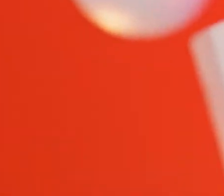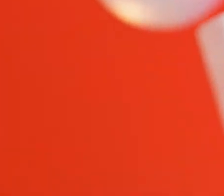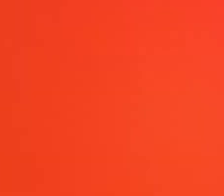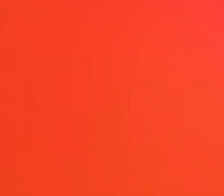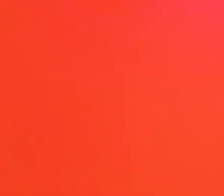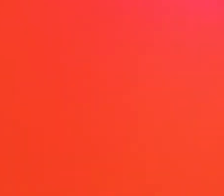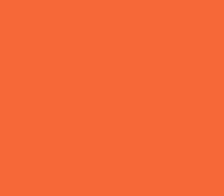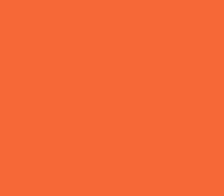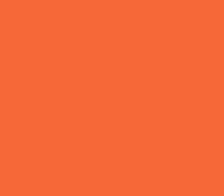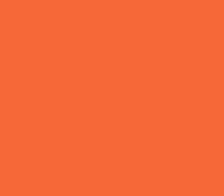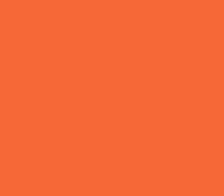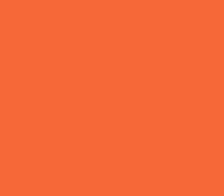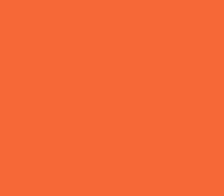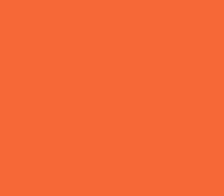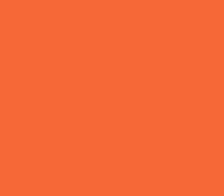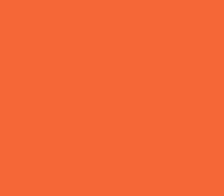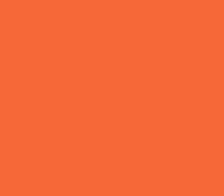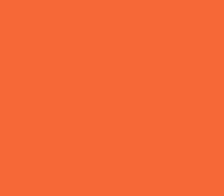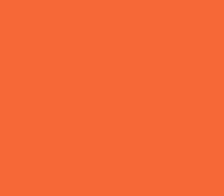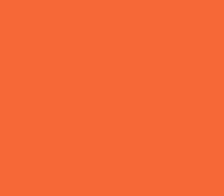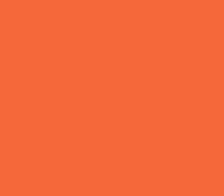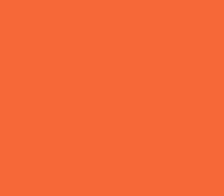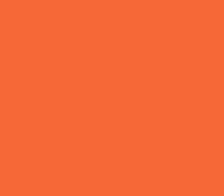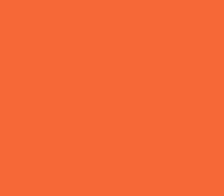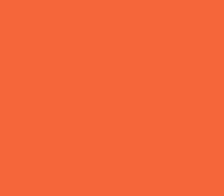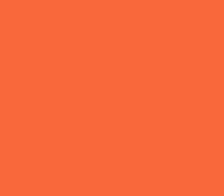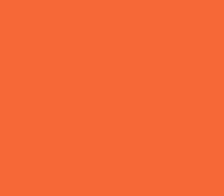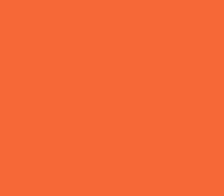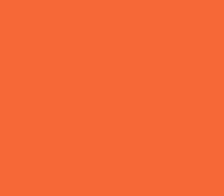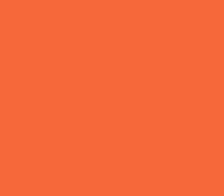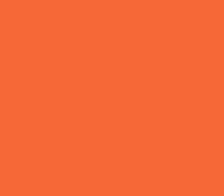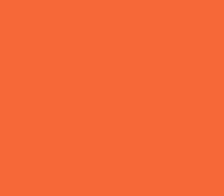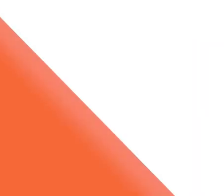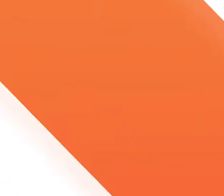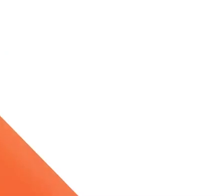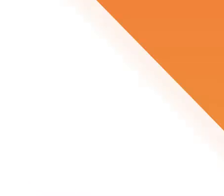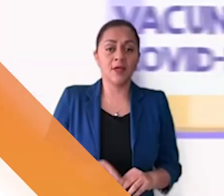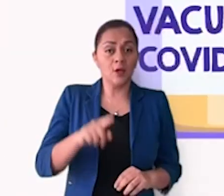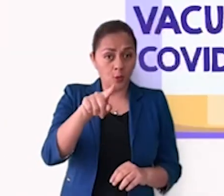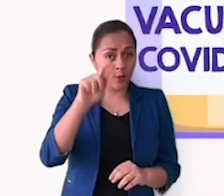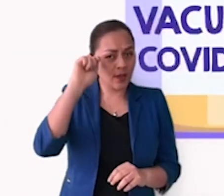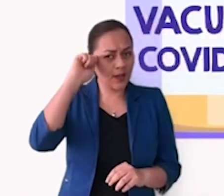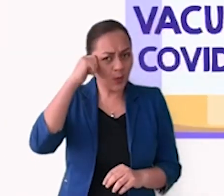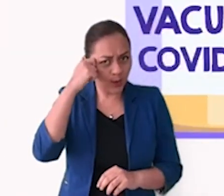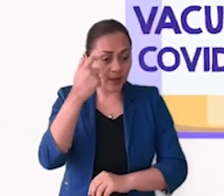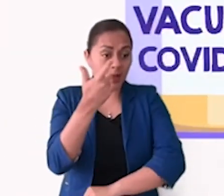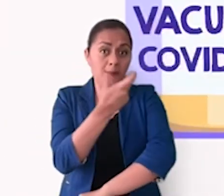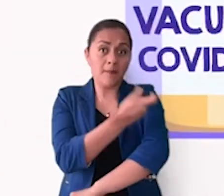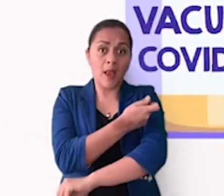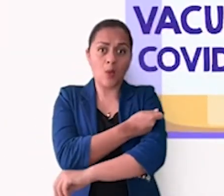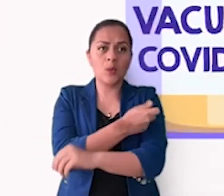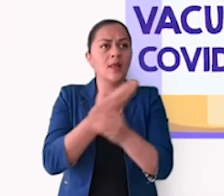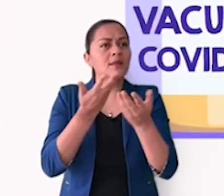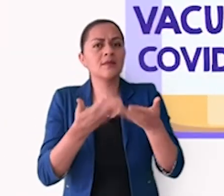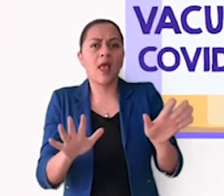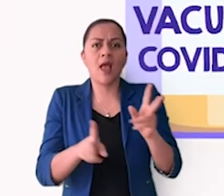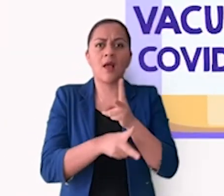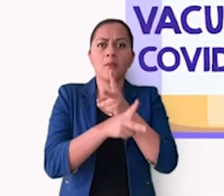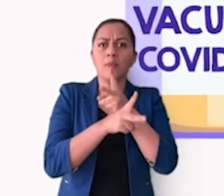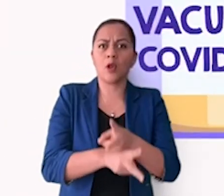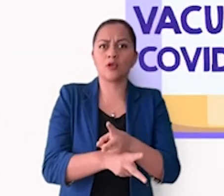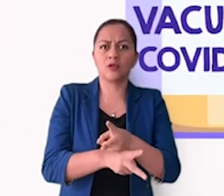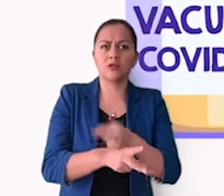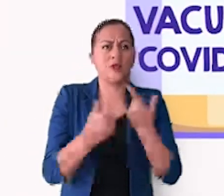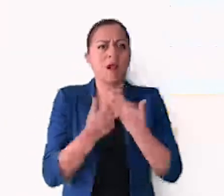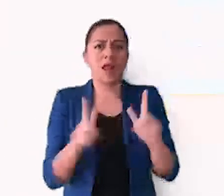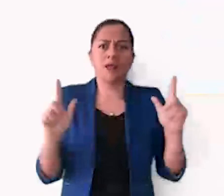Thank you. Recuerda que la vacuna no brinda una protección